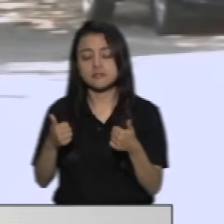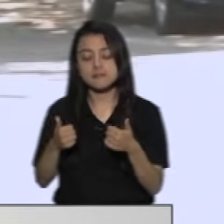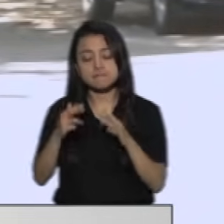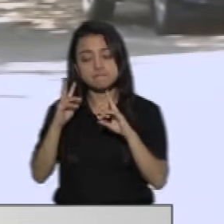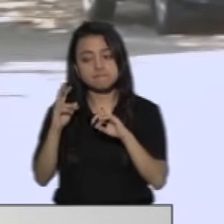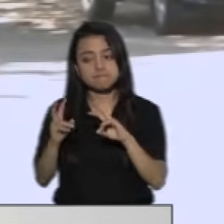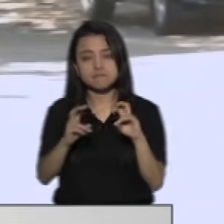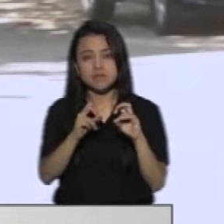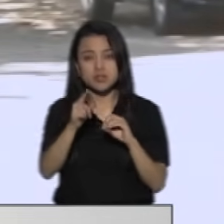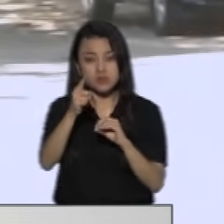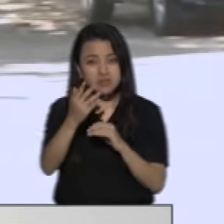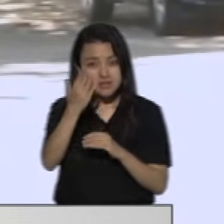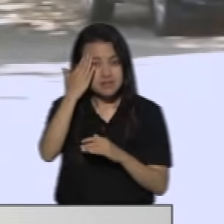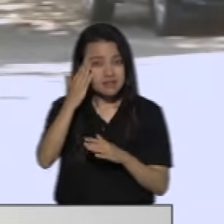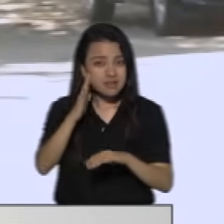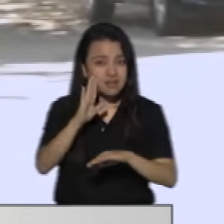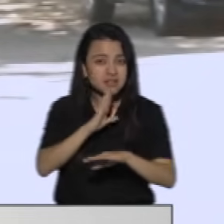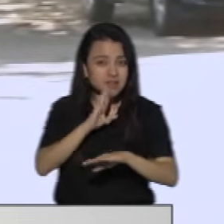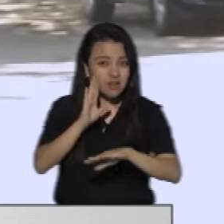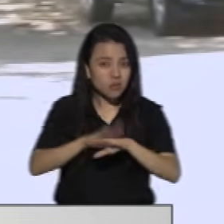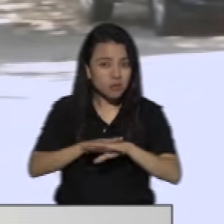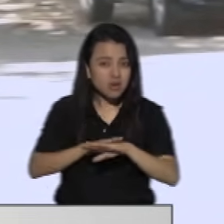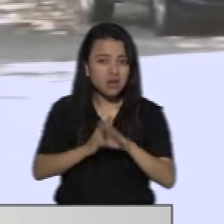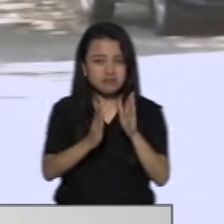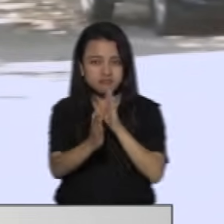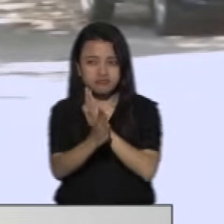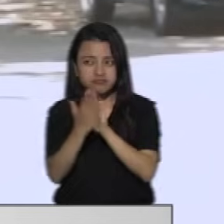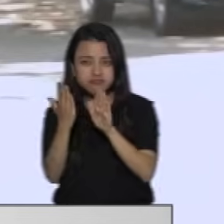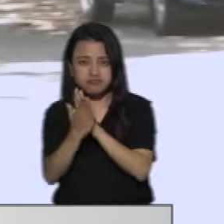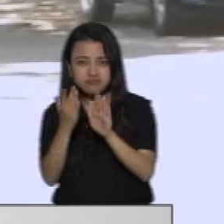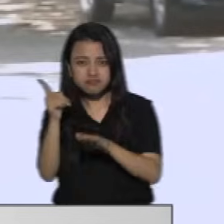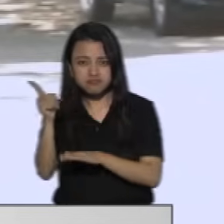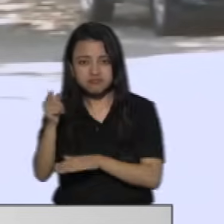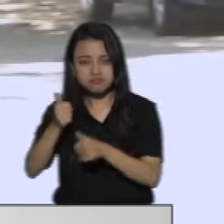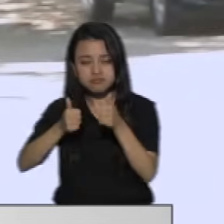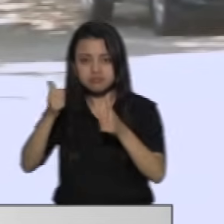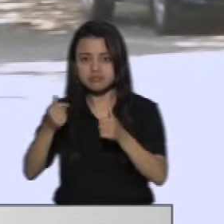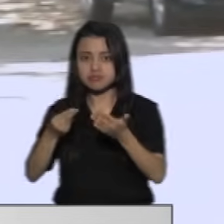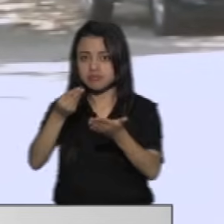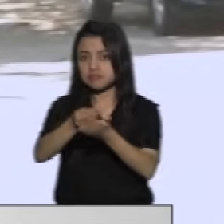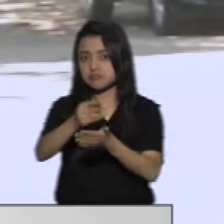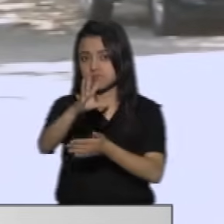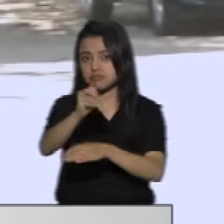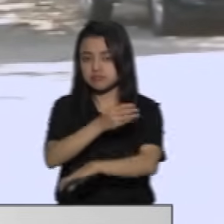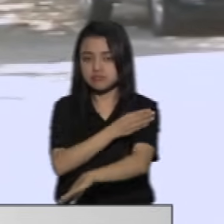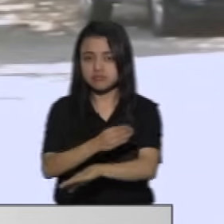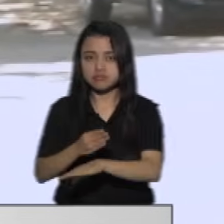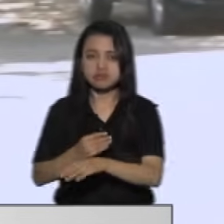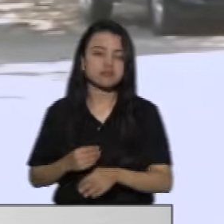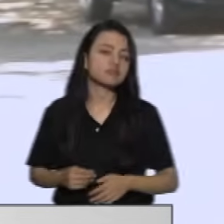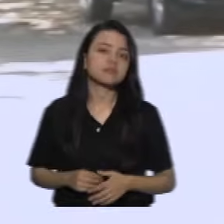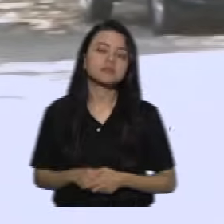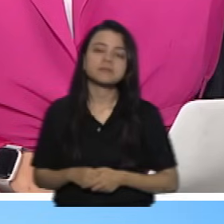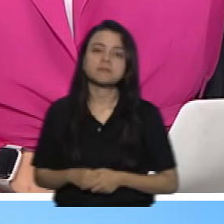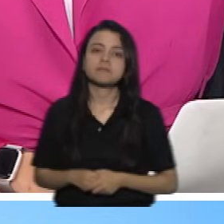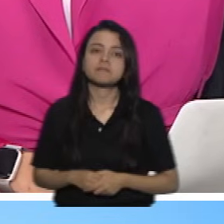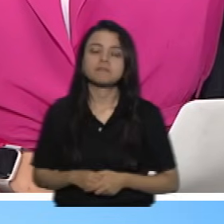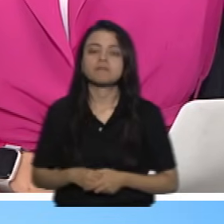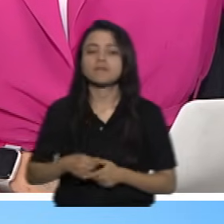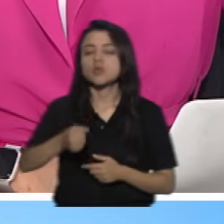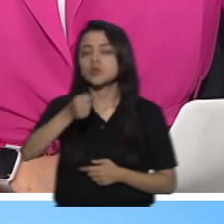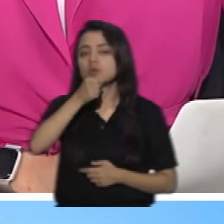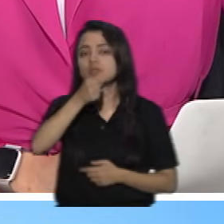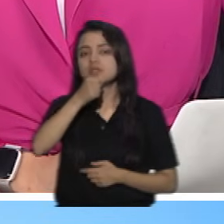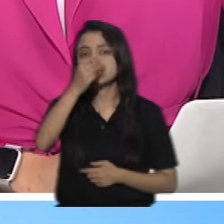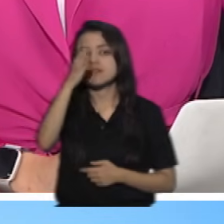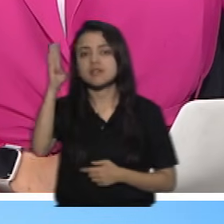pesos por la información que permita la captura de los autores del asesinato de este joven ingeniero mecánico. Noticias desde Barranquilla